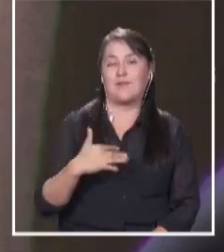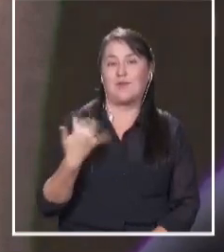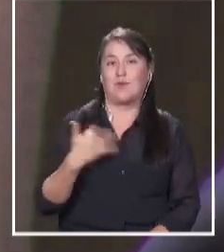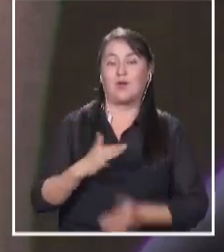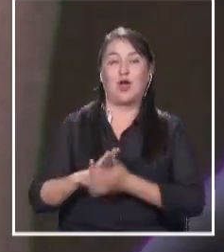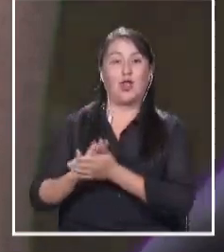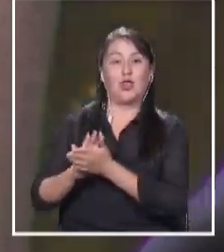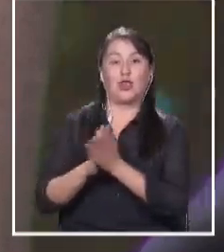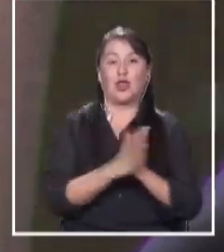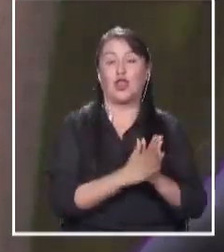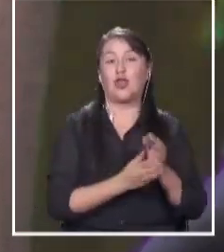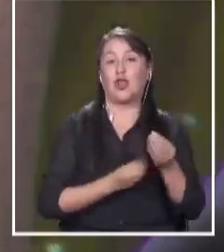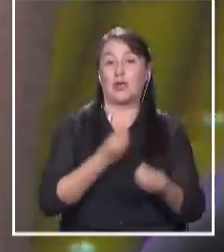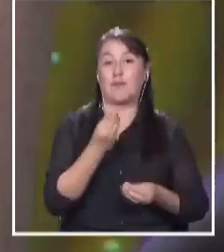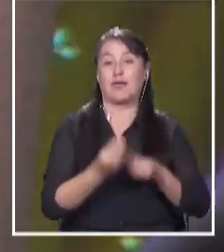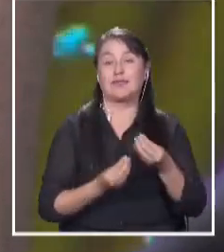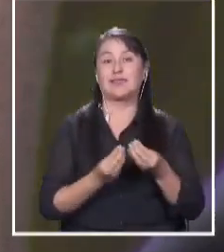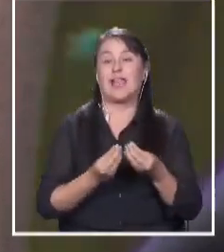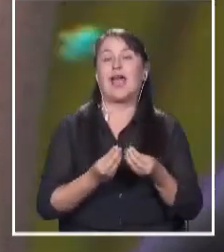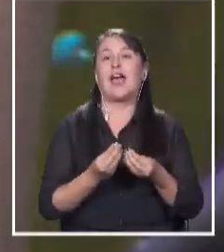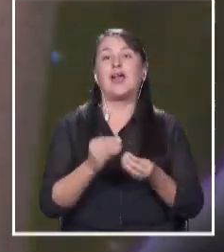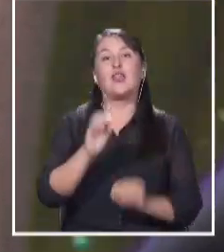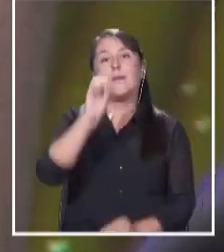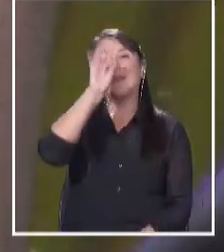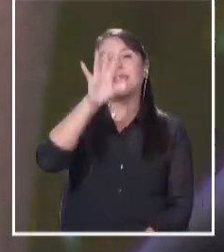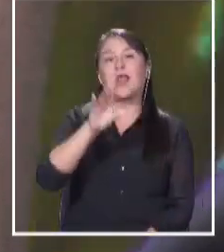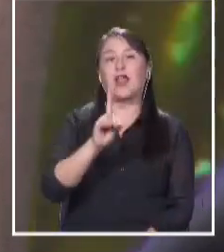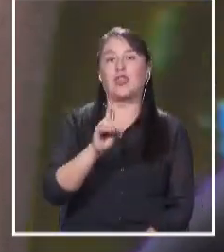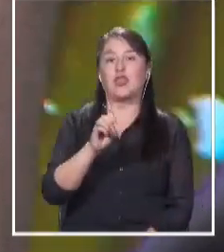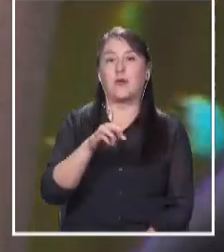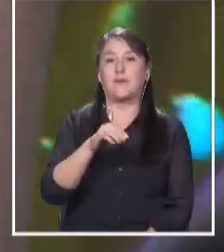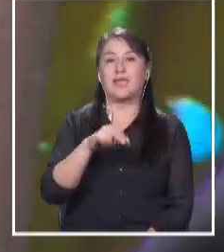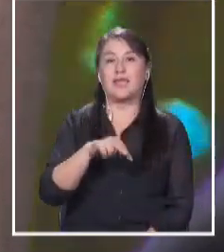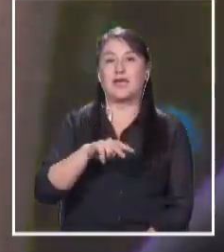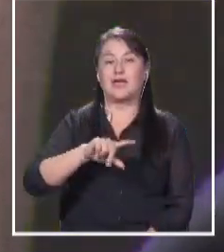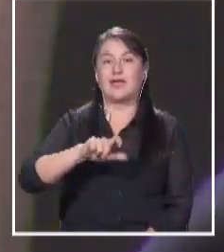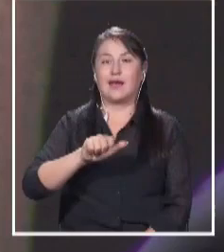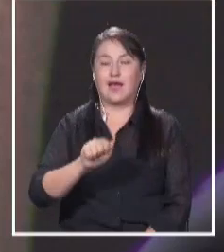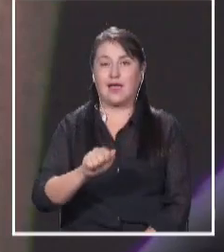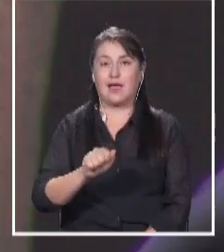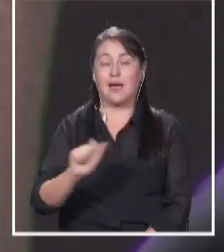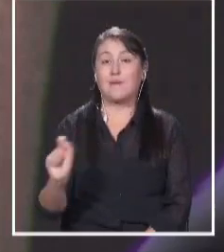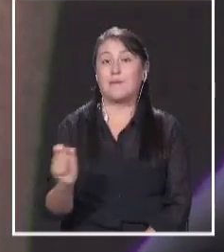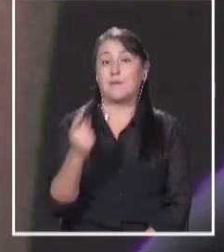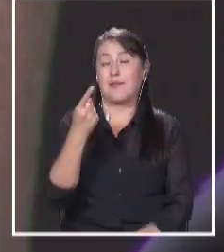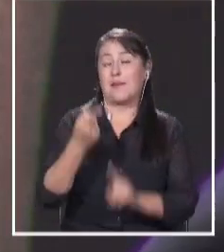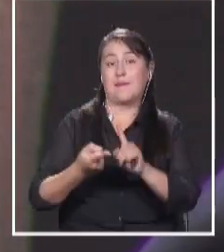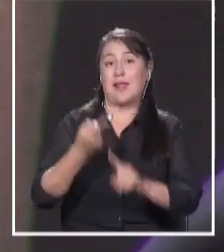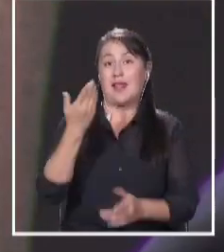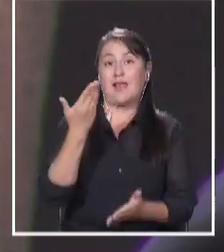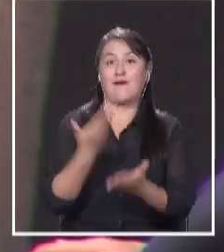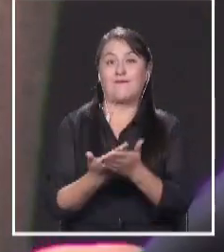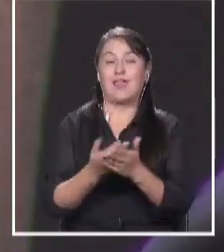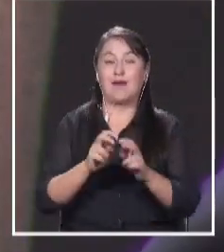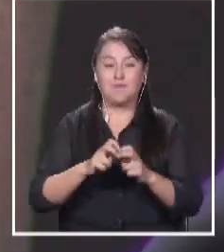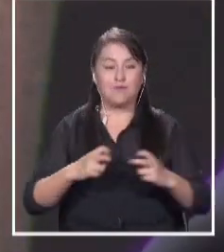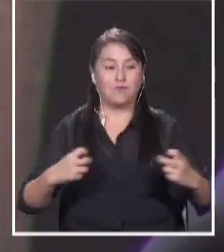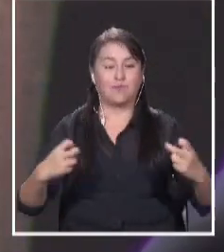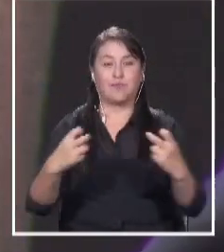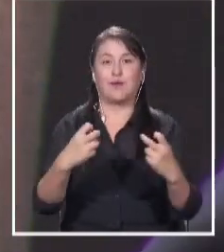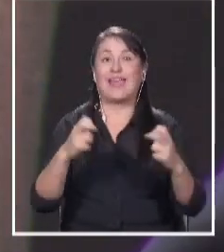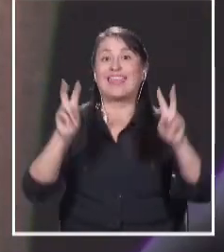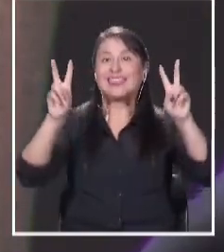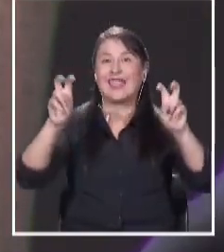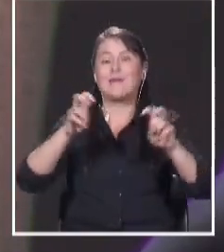todo lo que ha pasado con Dominga, también justamente porque sea la primera vez que dentro de Congreso Futuro tenemos un panel de océano. Creo que eso